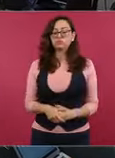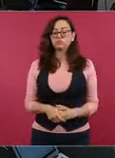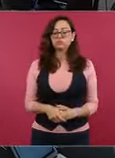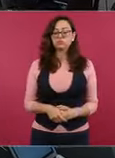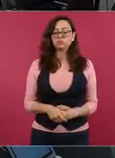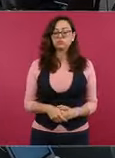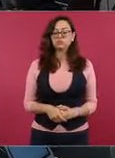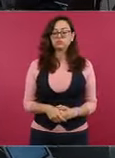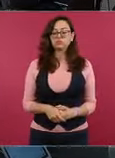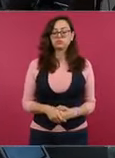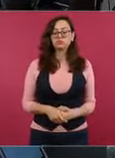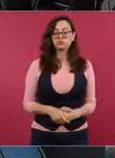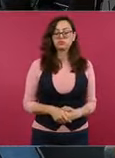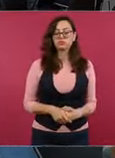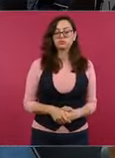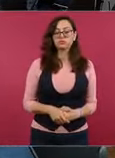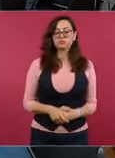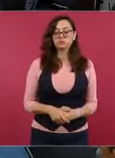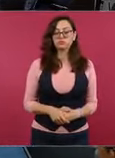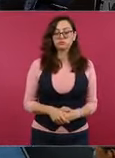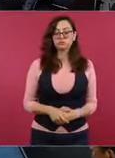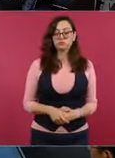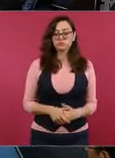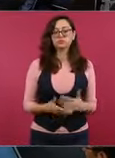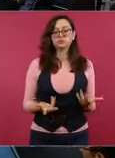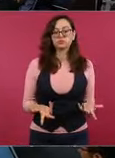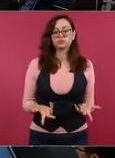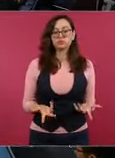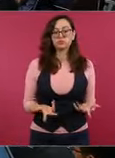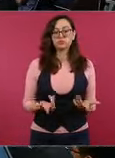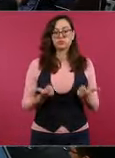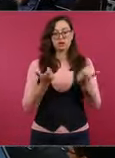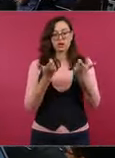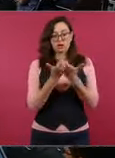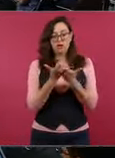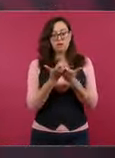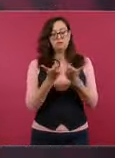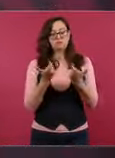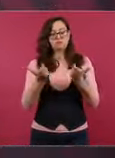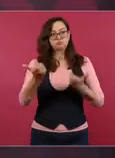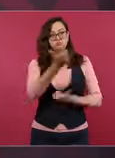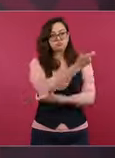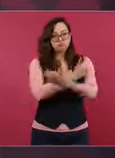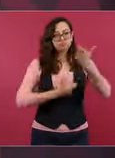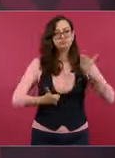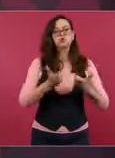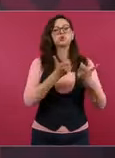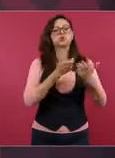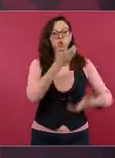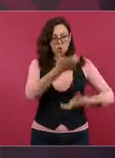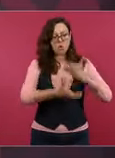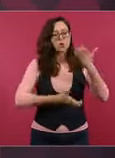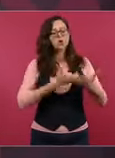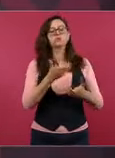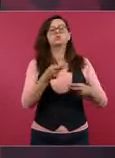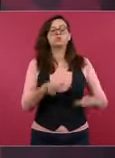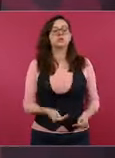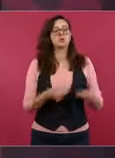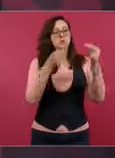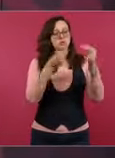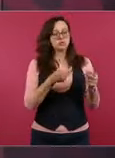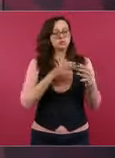Es un hecho la integración económica, comercial. México ya